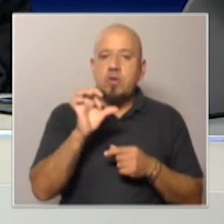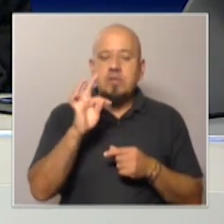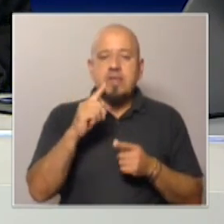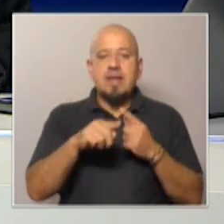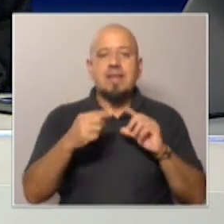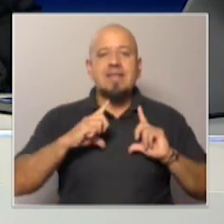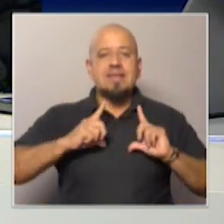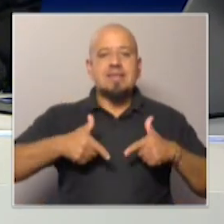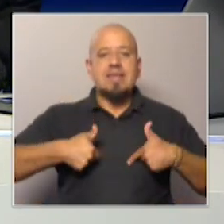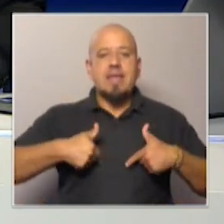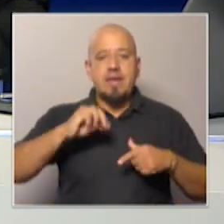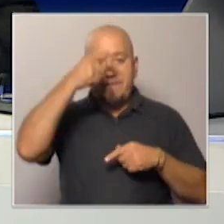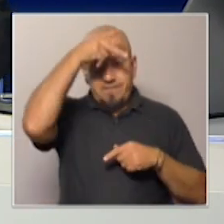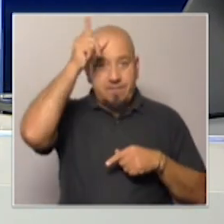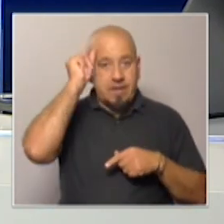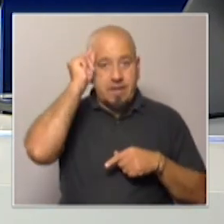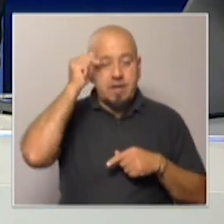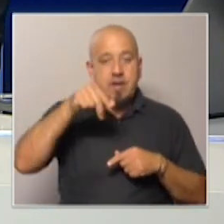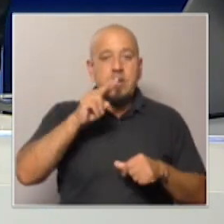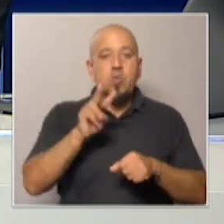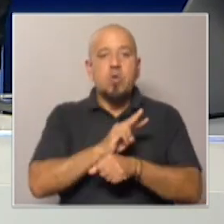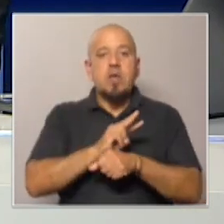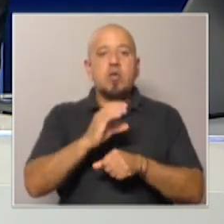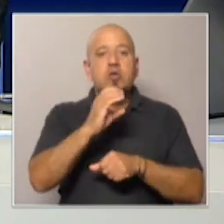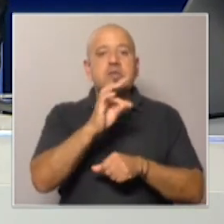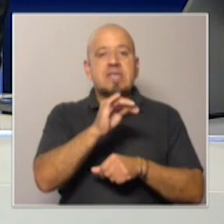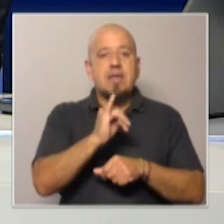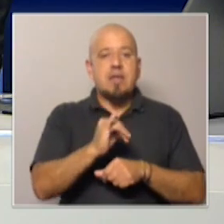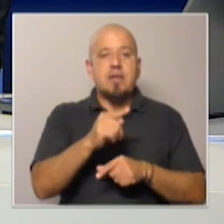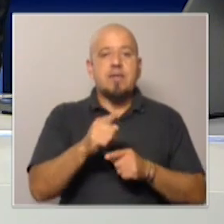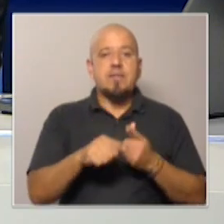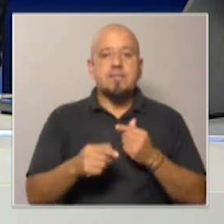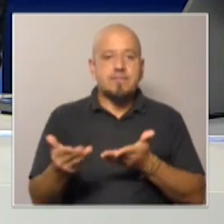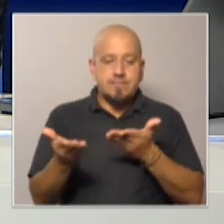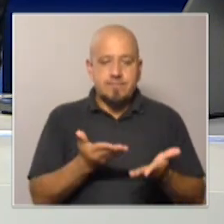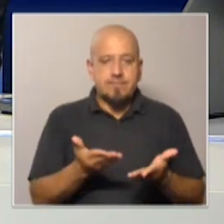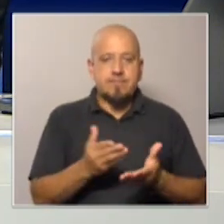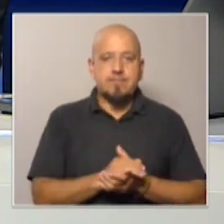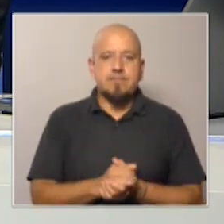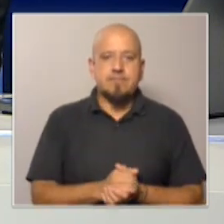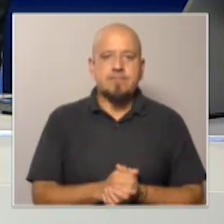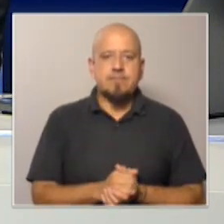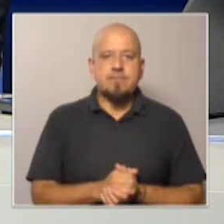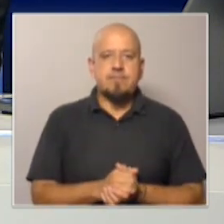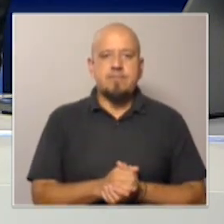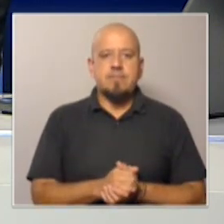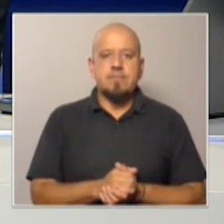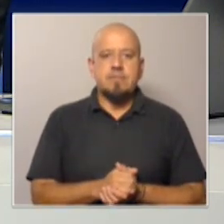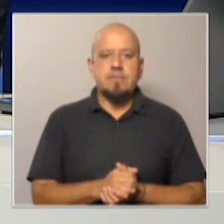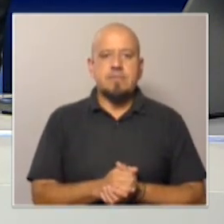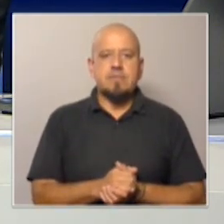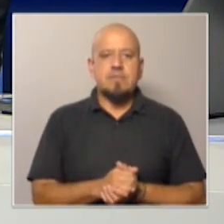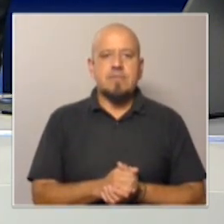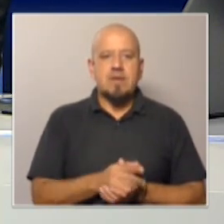en enfermería, especialista en cuidados intensivos. Patricia, bienvenida a TV Ciudad. Hola,